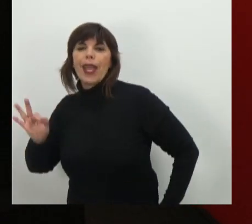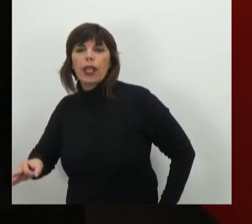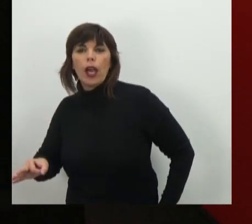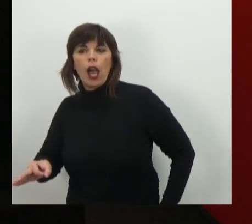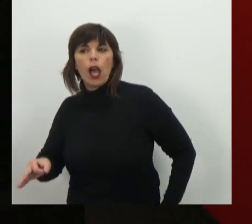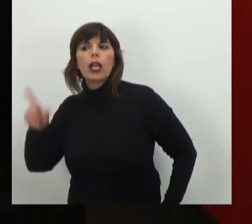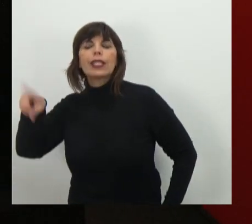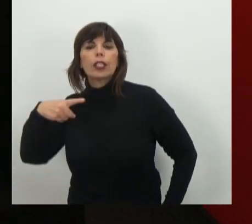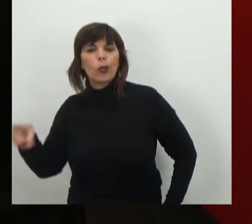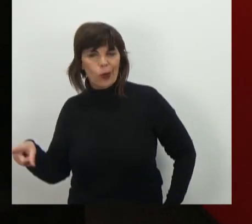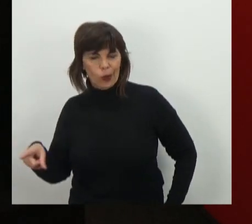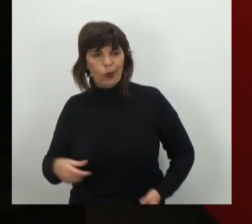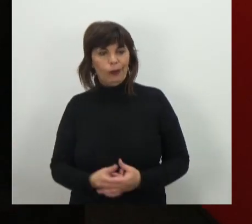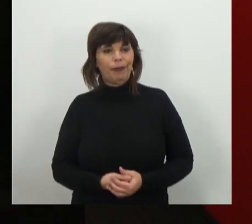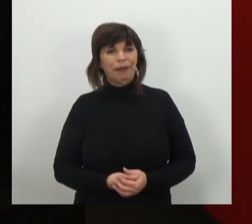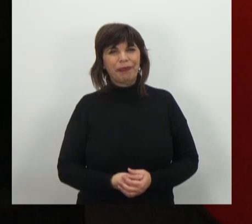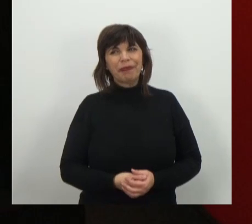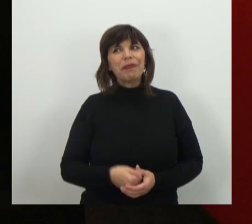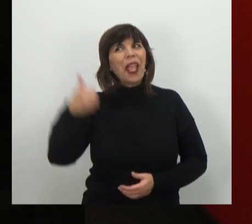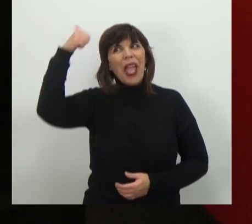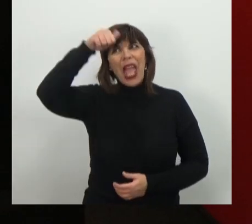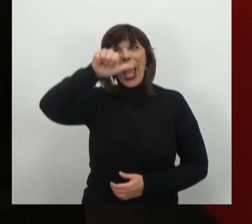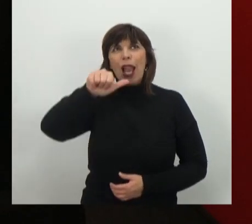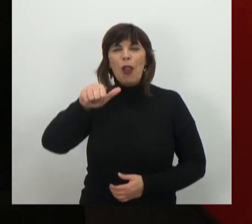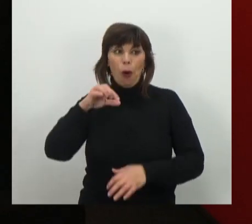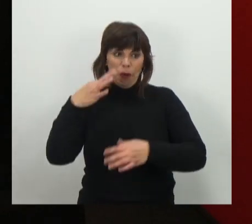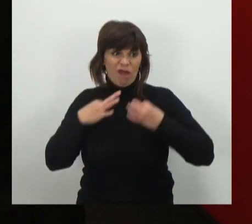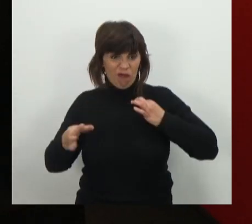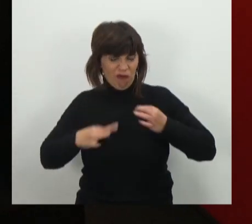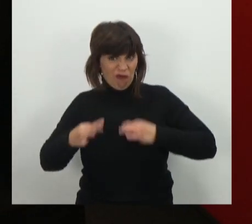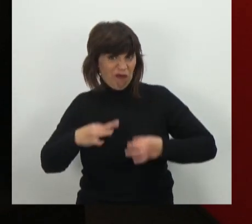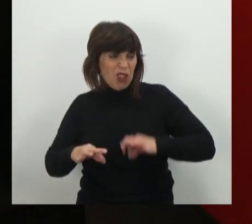este hombre dijo entonces, esto todo puede cambiar y yo puedo ser sano.